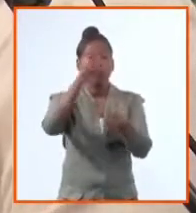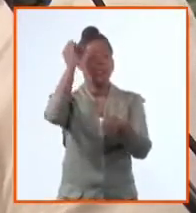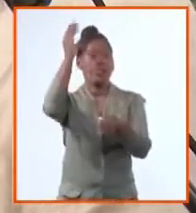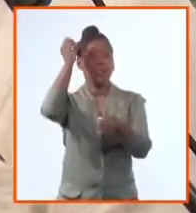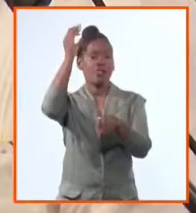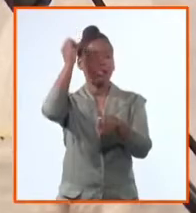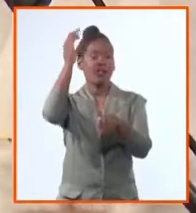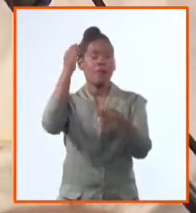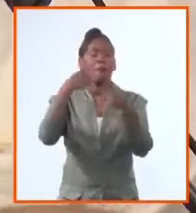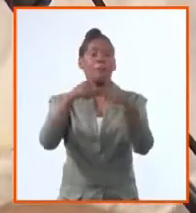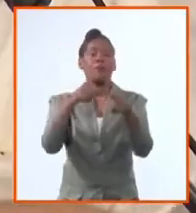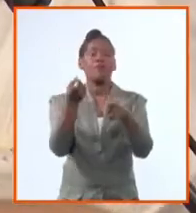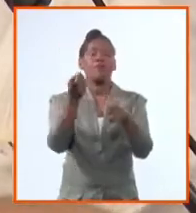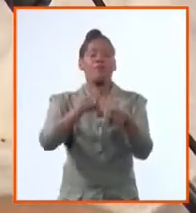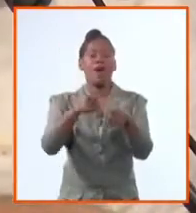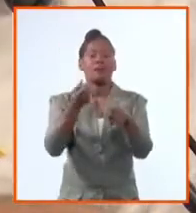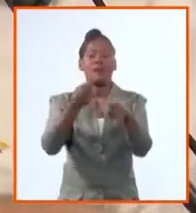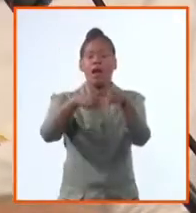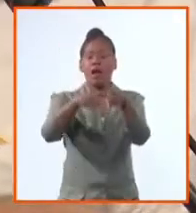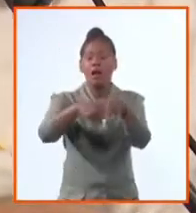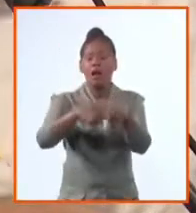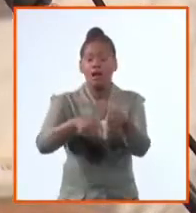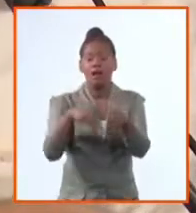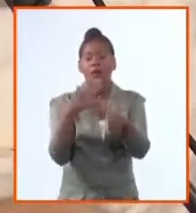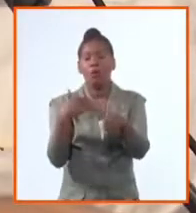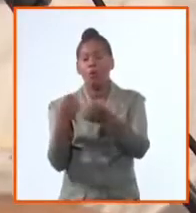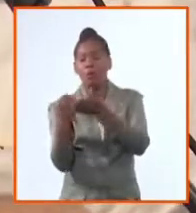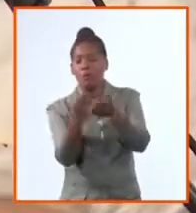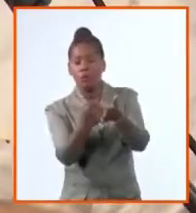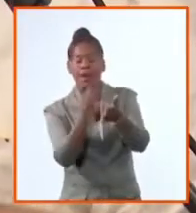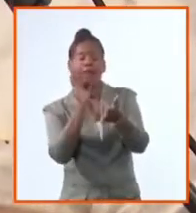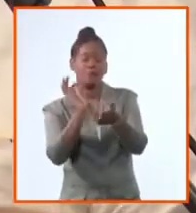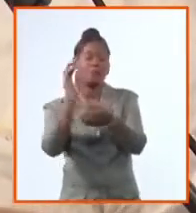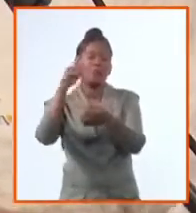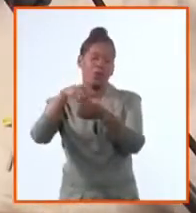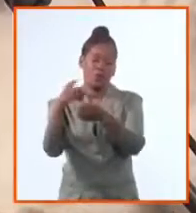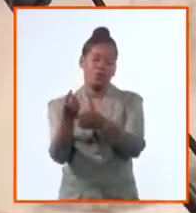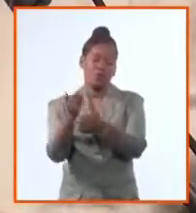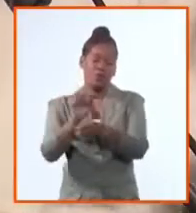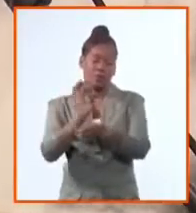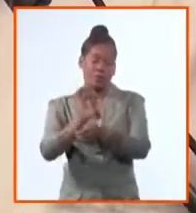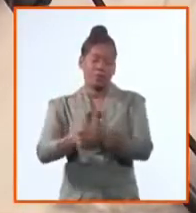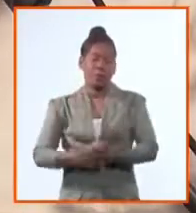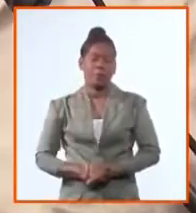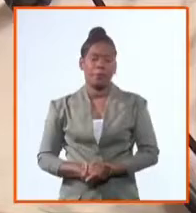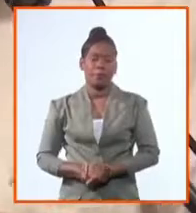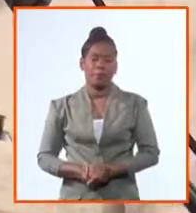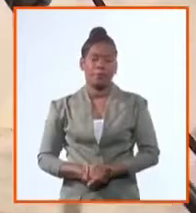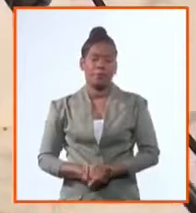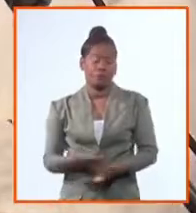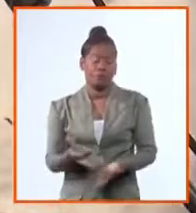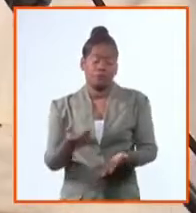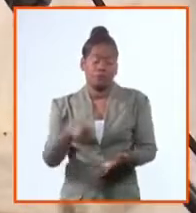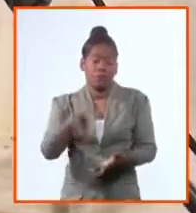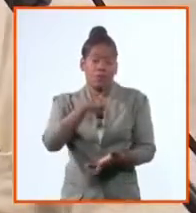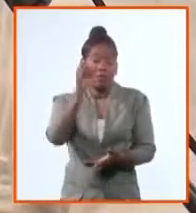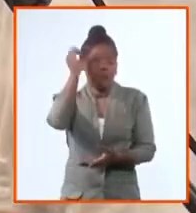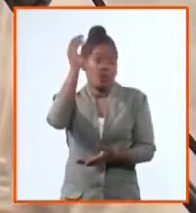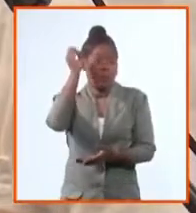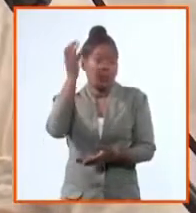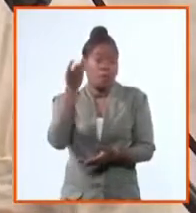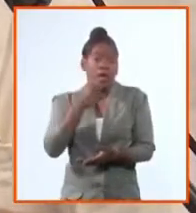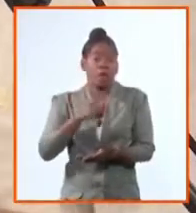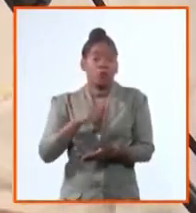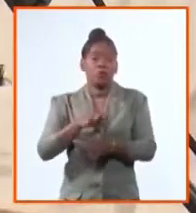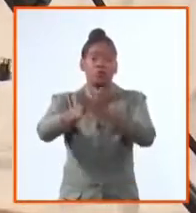Igual que tenemos creatividad en la biología molecular, creatividad en los instrumentos financieros. Por supuesto, no puedo decir